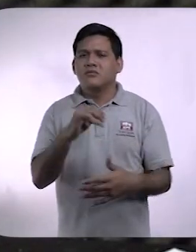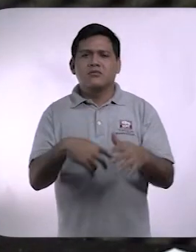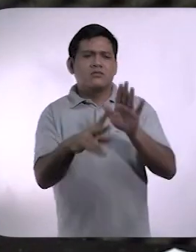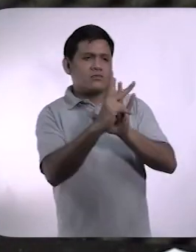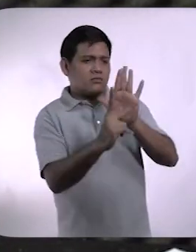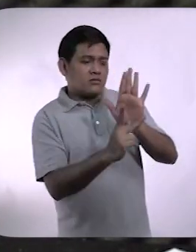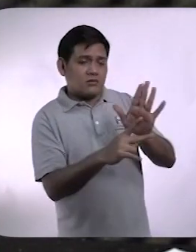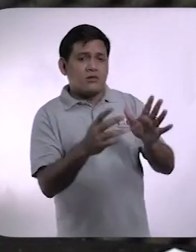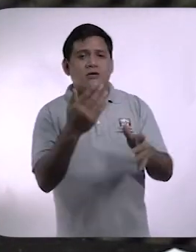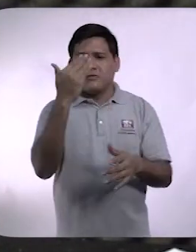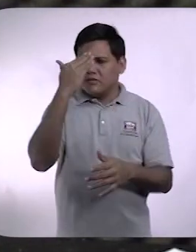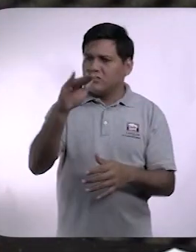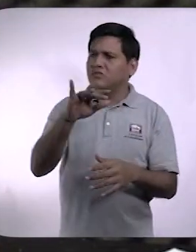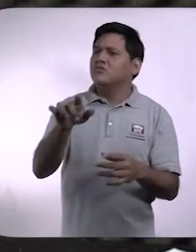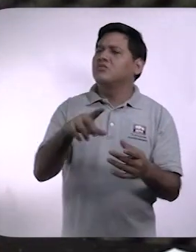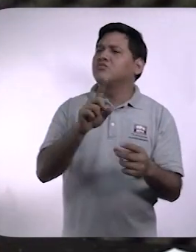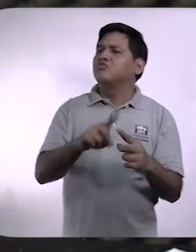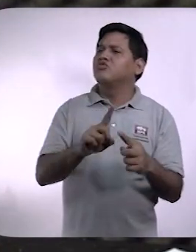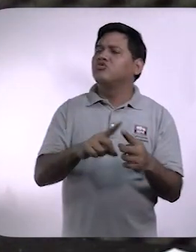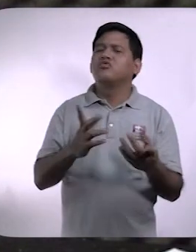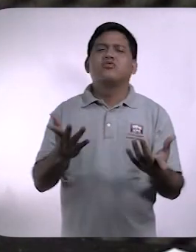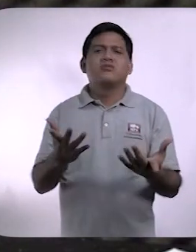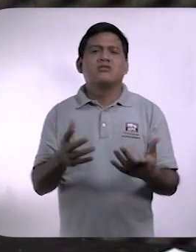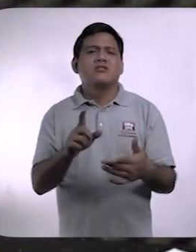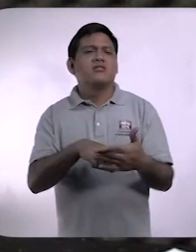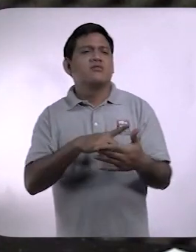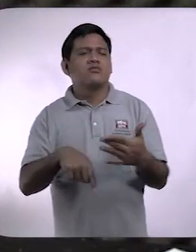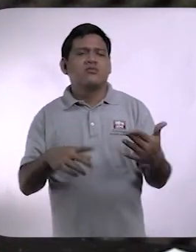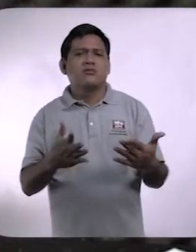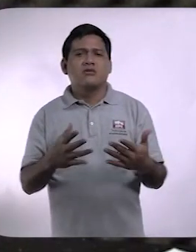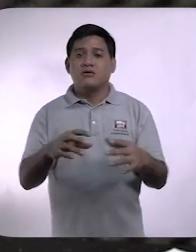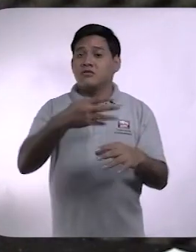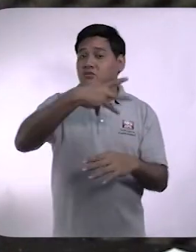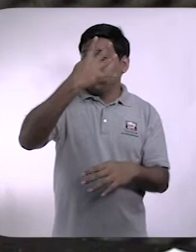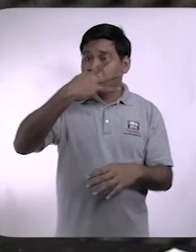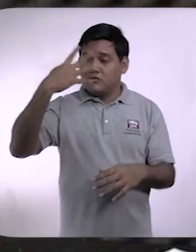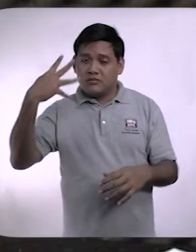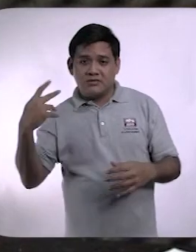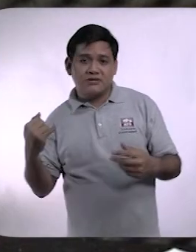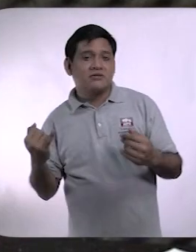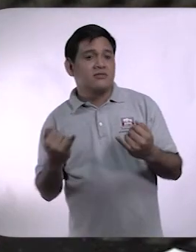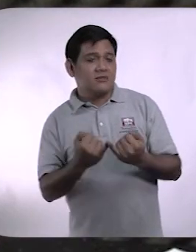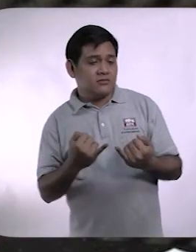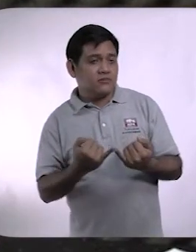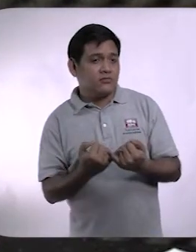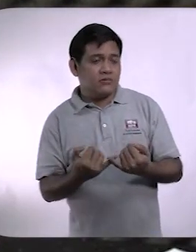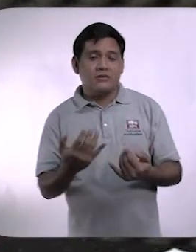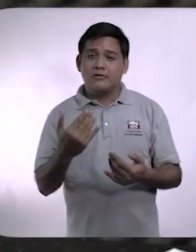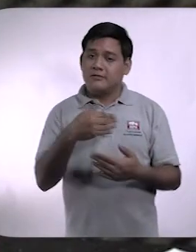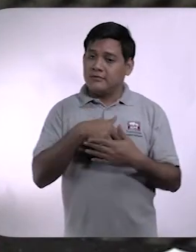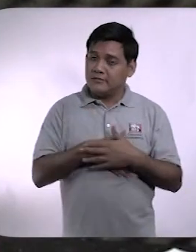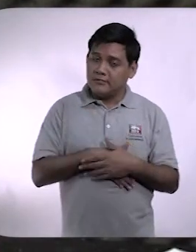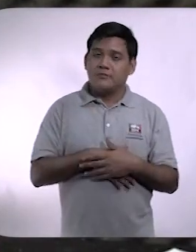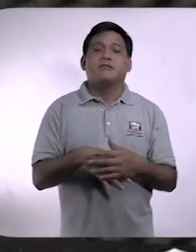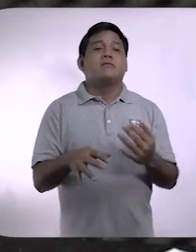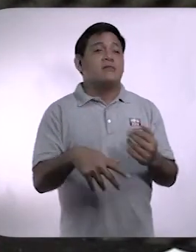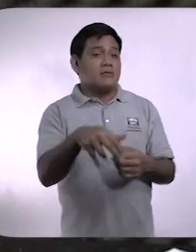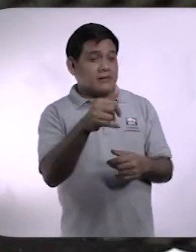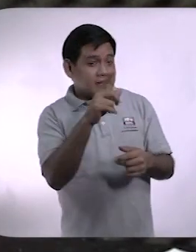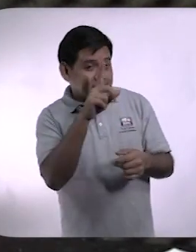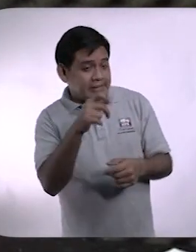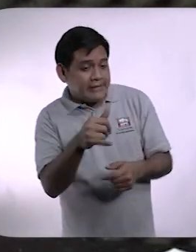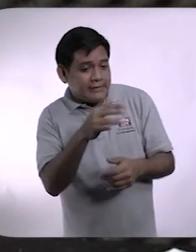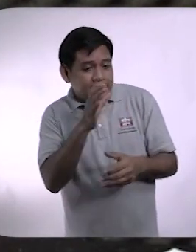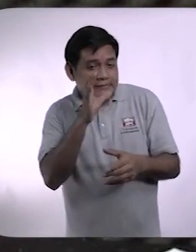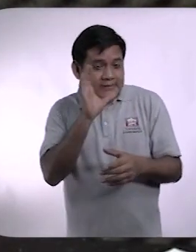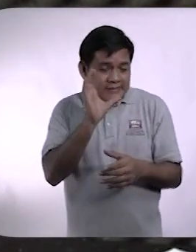plataformas para ubicar tu casilla, verifica que lleva tu credencial, lleva tu agua, hidrátate bien, porque sabemos las temperaturas que están